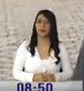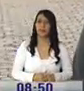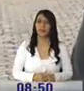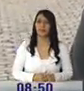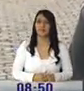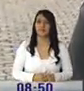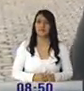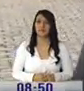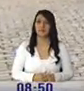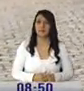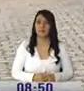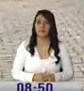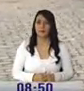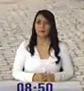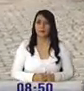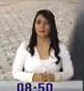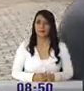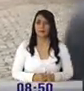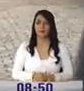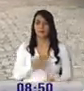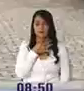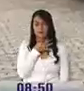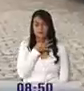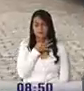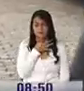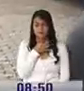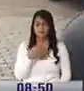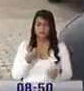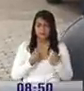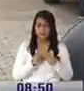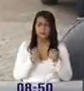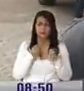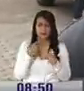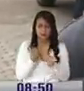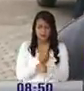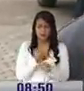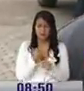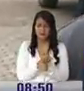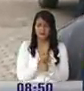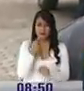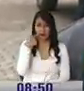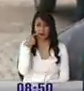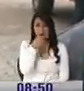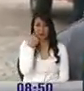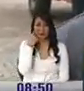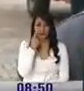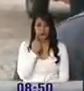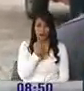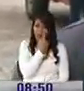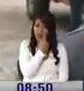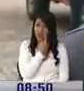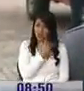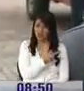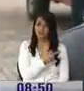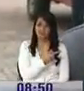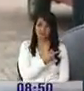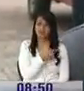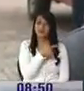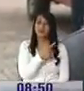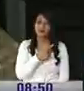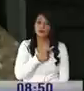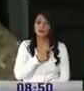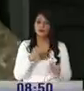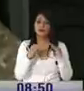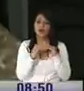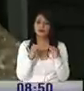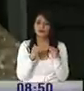a base de mi esfuerzo mi trabajo lo lo chusto con la voz de ortada y lágrimas en los ojos Diego pino el dueño de la vivienda que